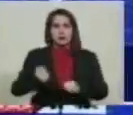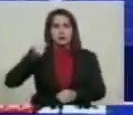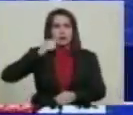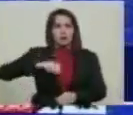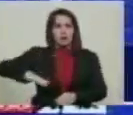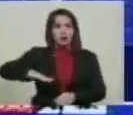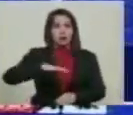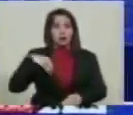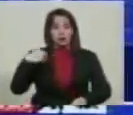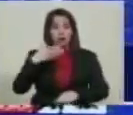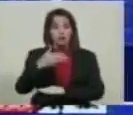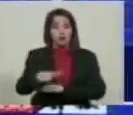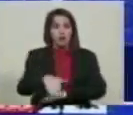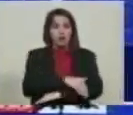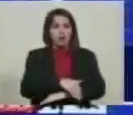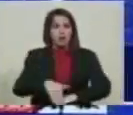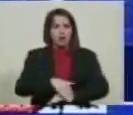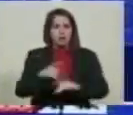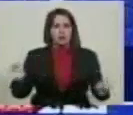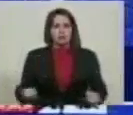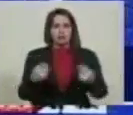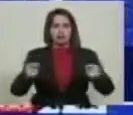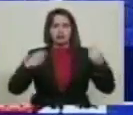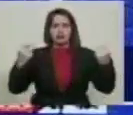salió a las calles en su campaña electoral